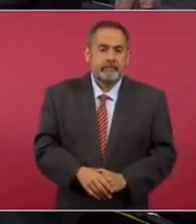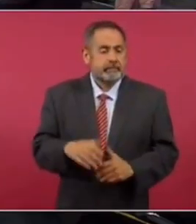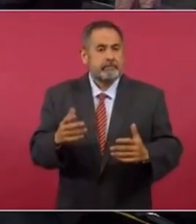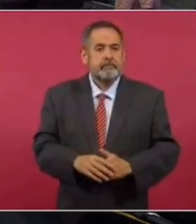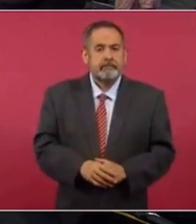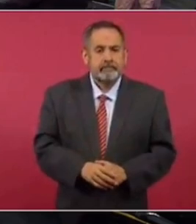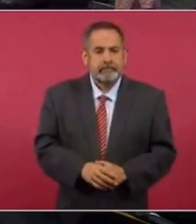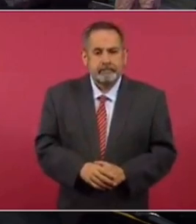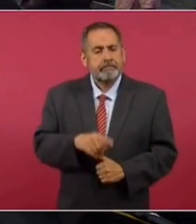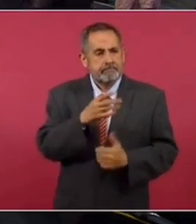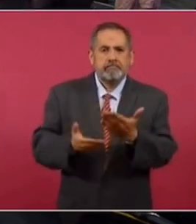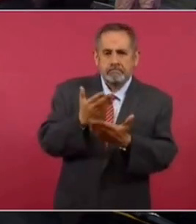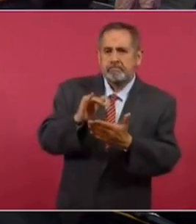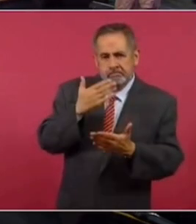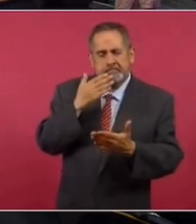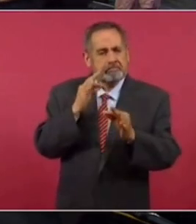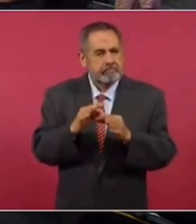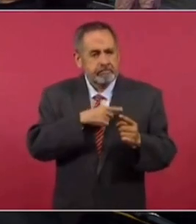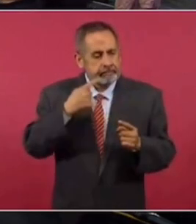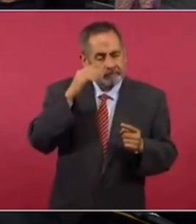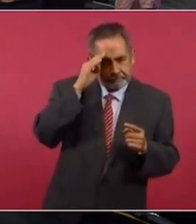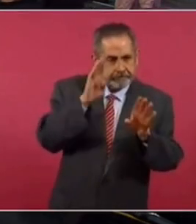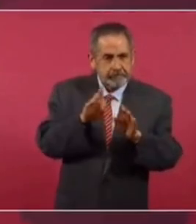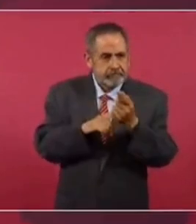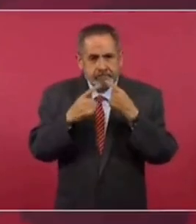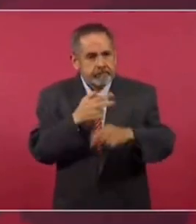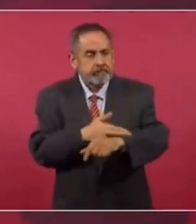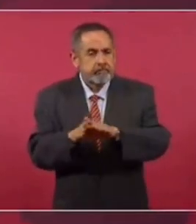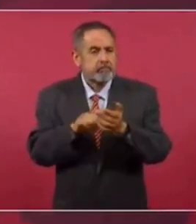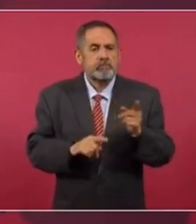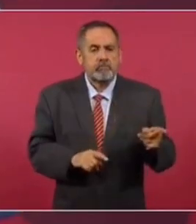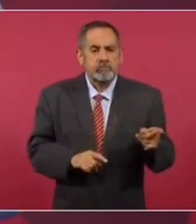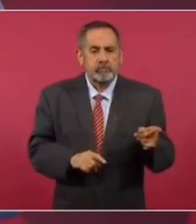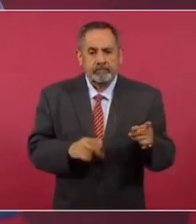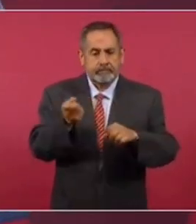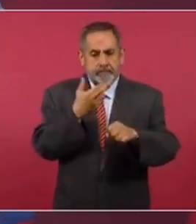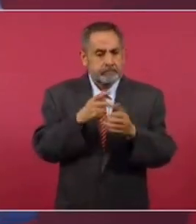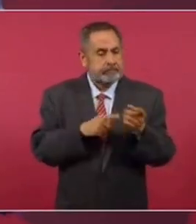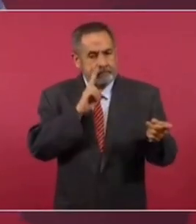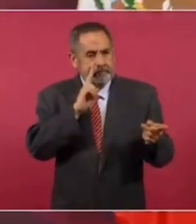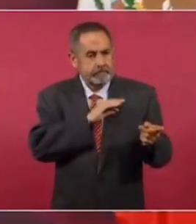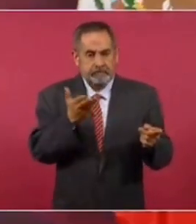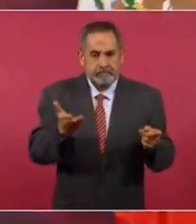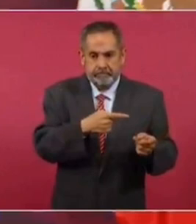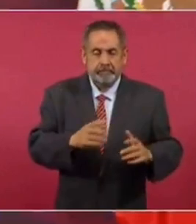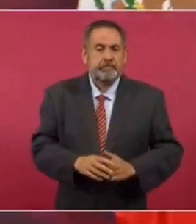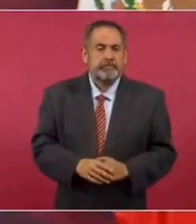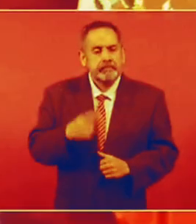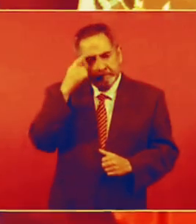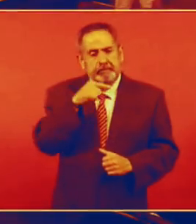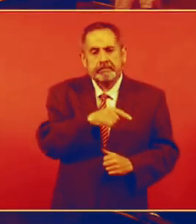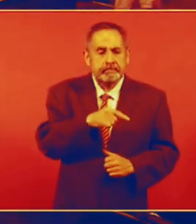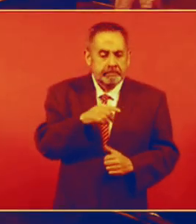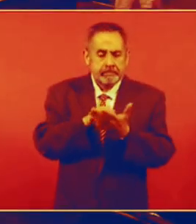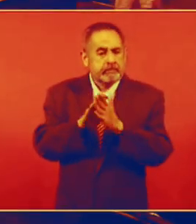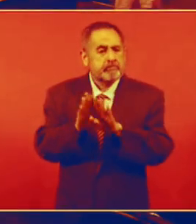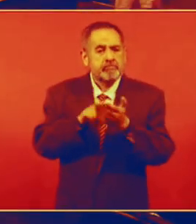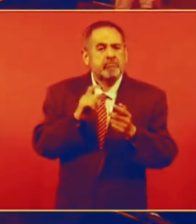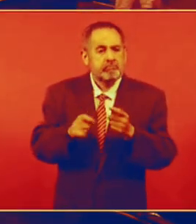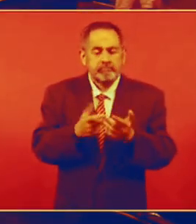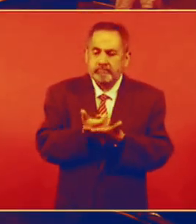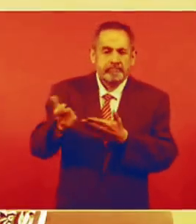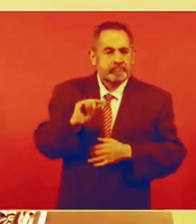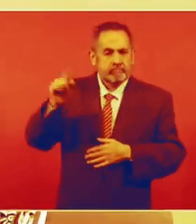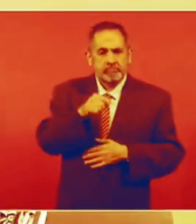Entonces, sí, tu propuesta es buena, hay que verlo con la secretaria, le vamos a pedir para que se fije un